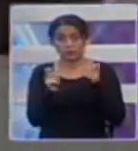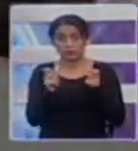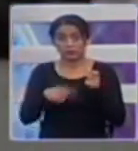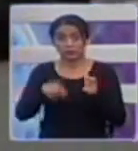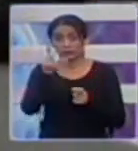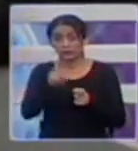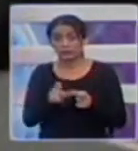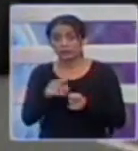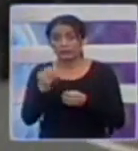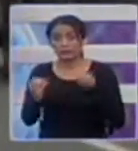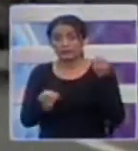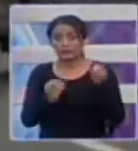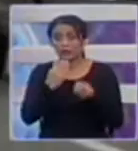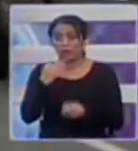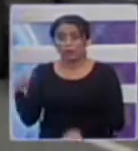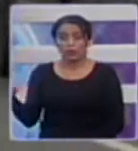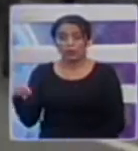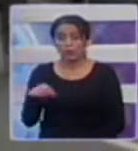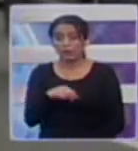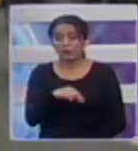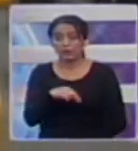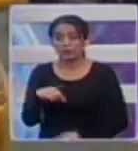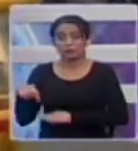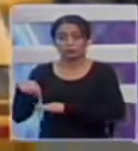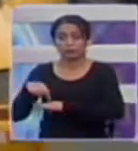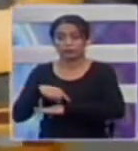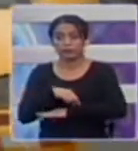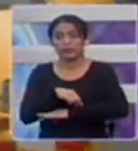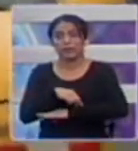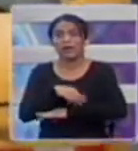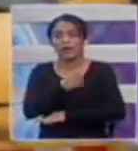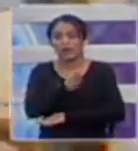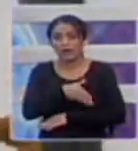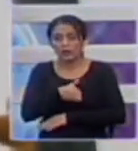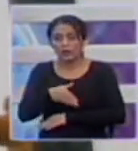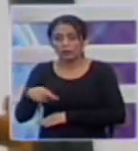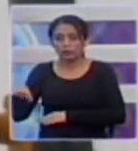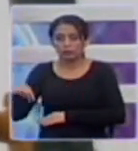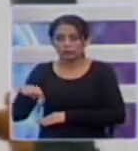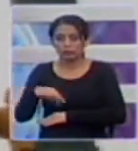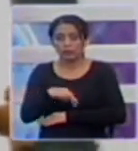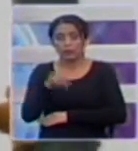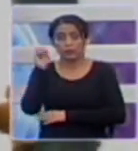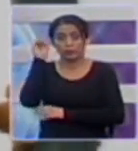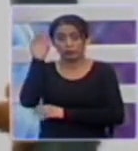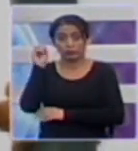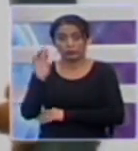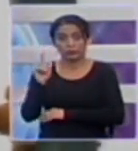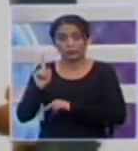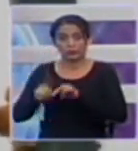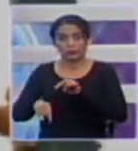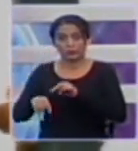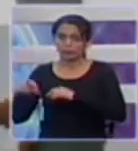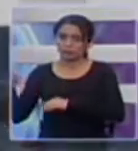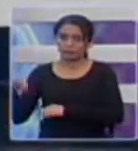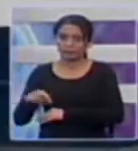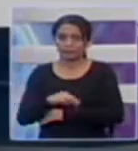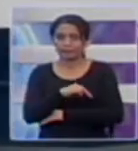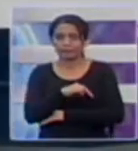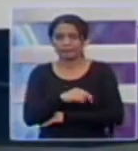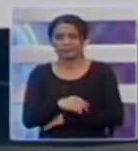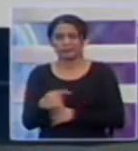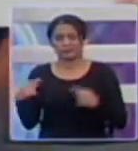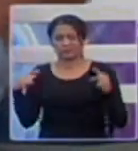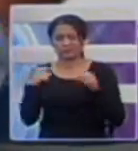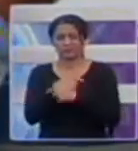ciudadanos están obligados a usar el paso peatonal debido a que el semáforo fue deshabilitado, lo que generó reacciones divididas. Incomoda